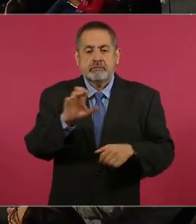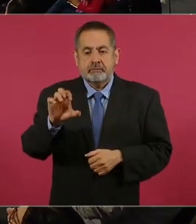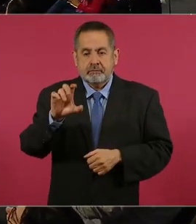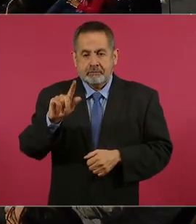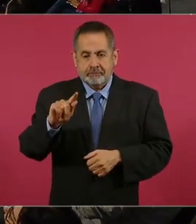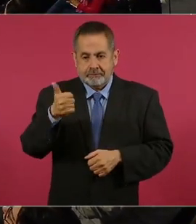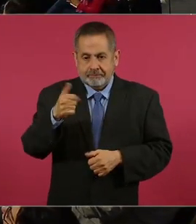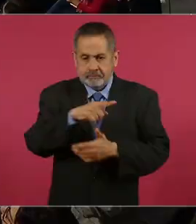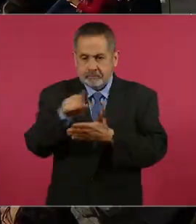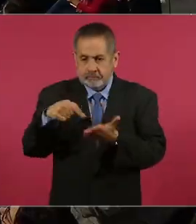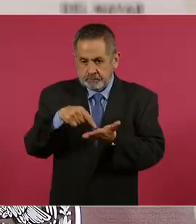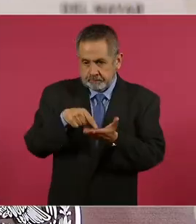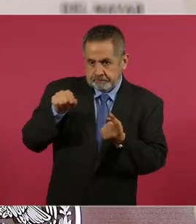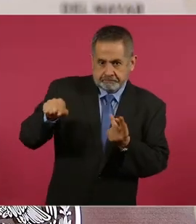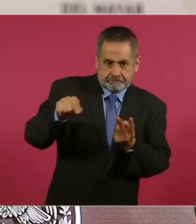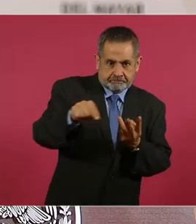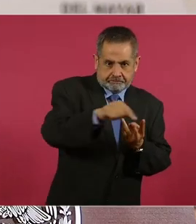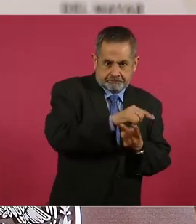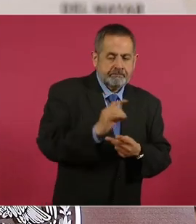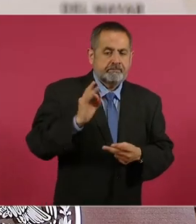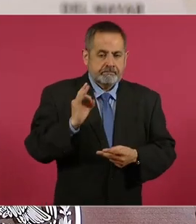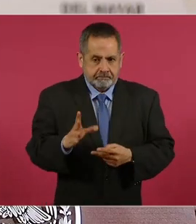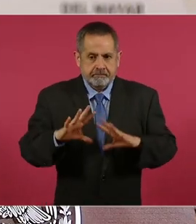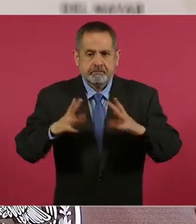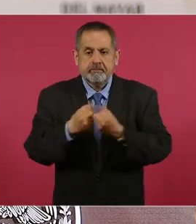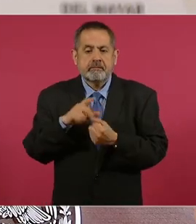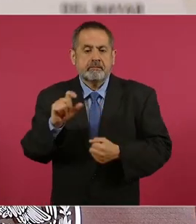91,576 sitios en